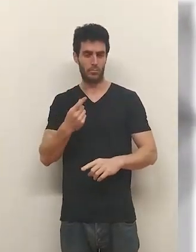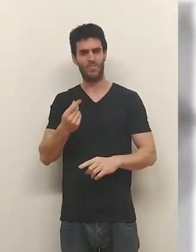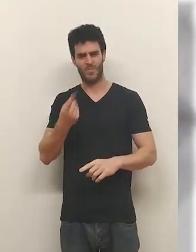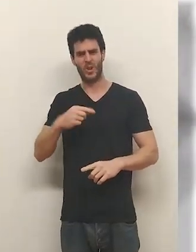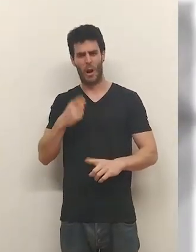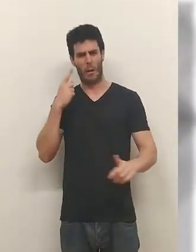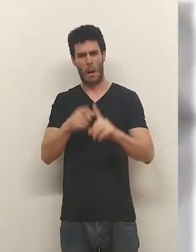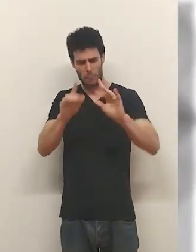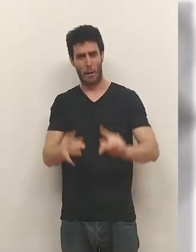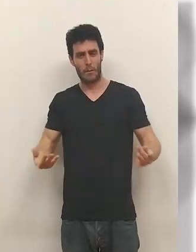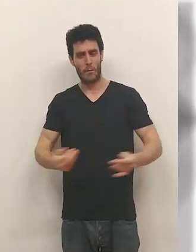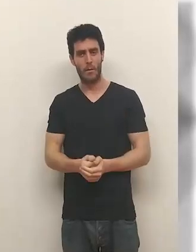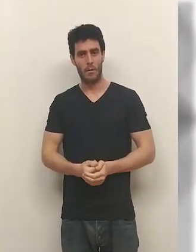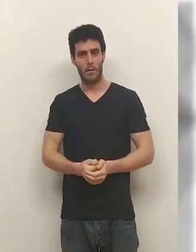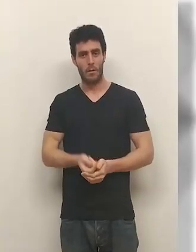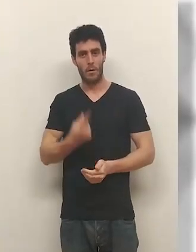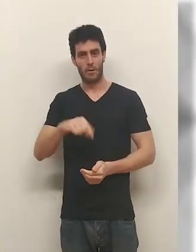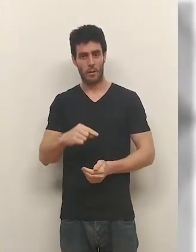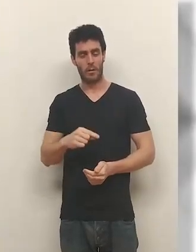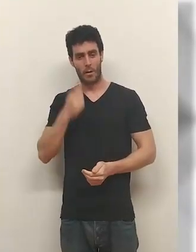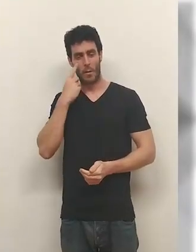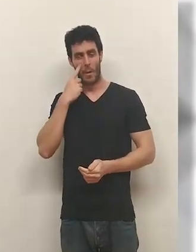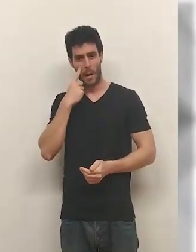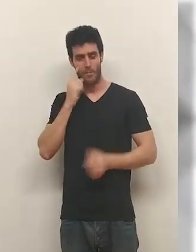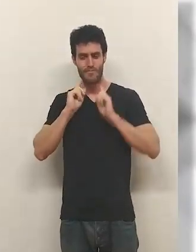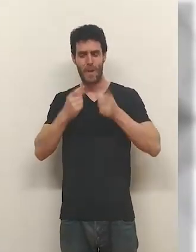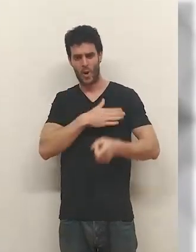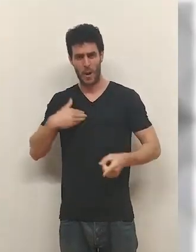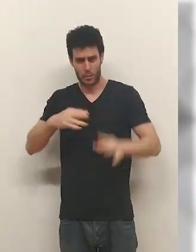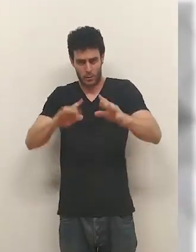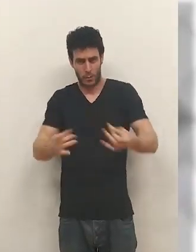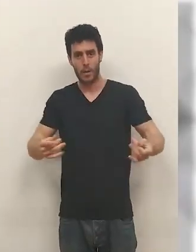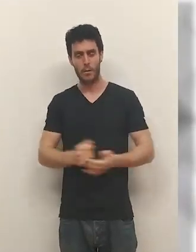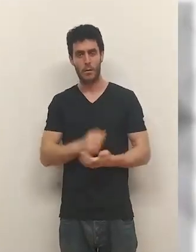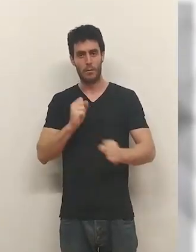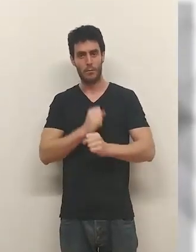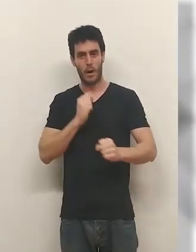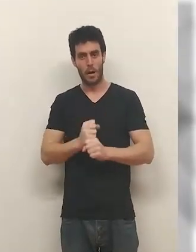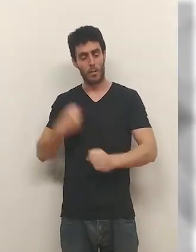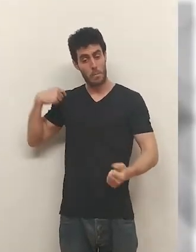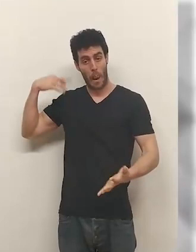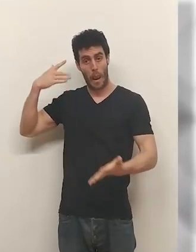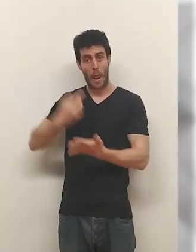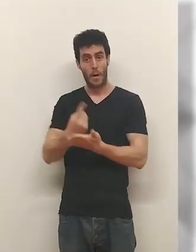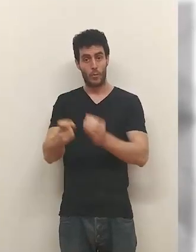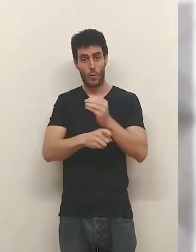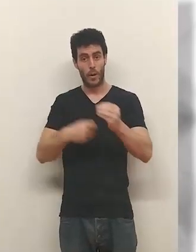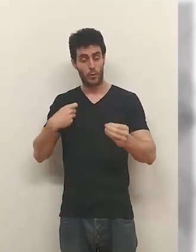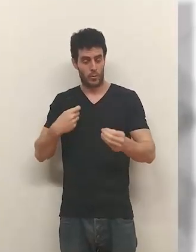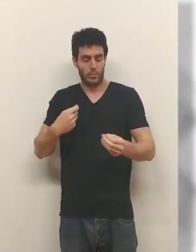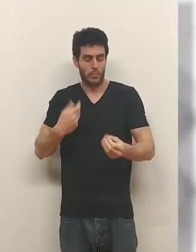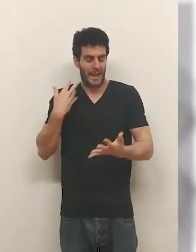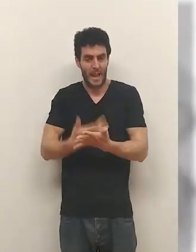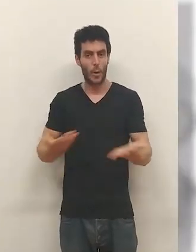Vamos a por ello. Nosotros no queremos morir en la orilla ni mucho menos. Al final es un trabajo que vamos haciendo desde el 1 de agosto